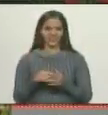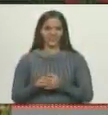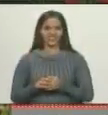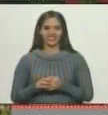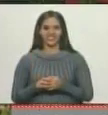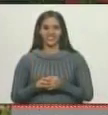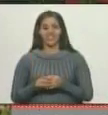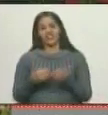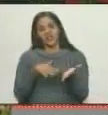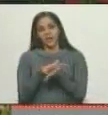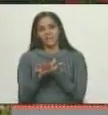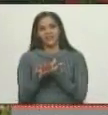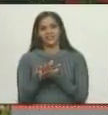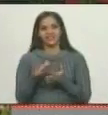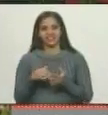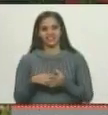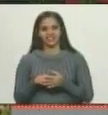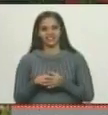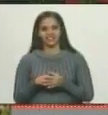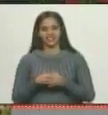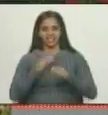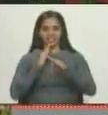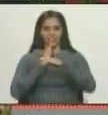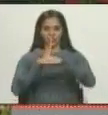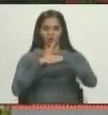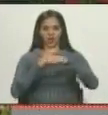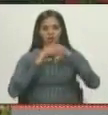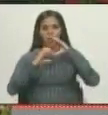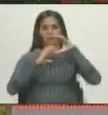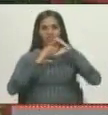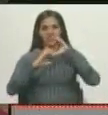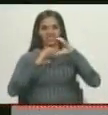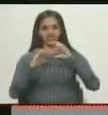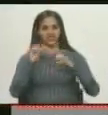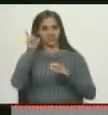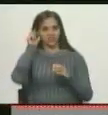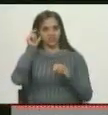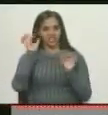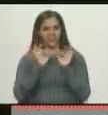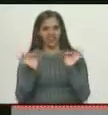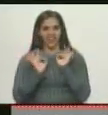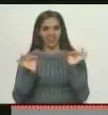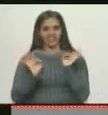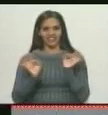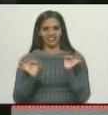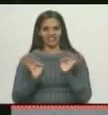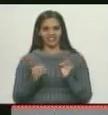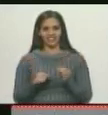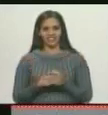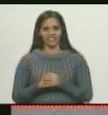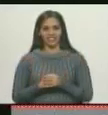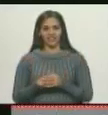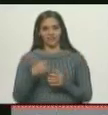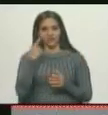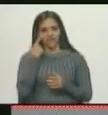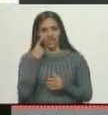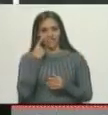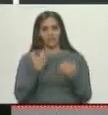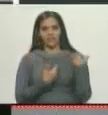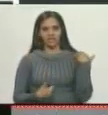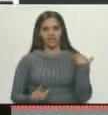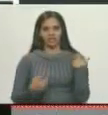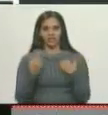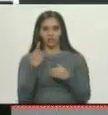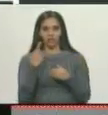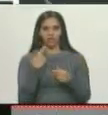Lo que pasa es que se interrumpió la comunicación, no se escuchaba nada. Fíjese, presidente, que una de las